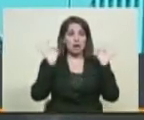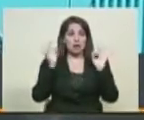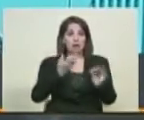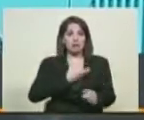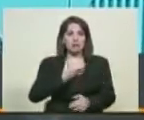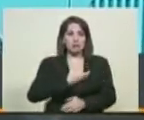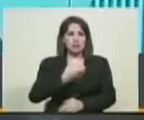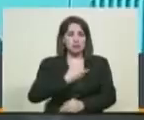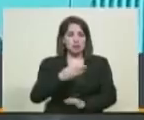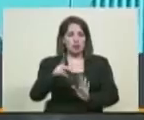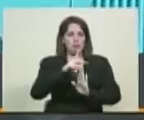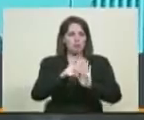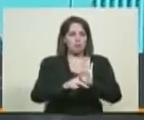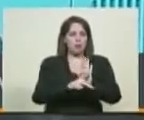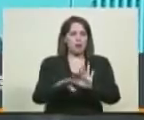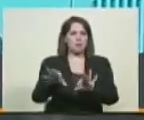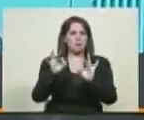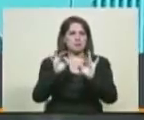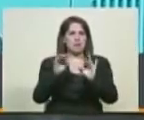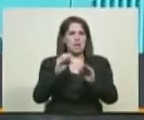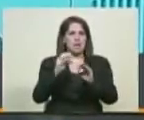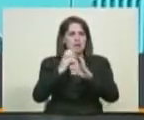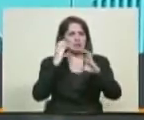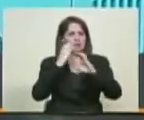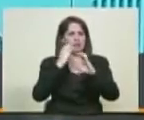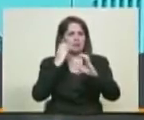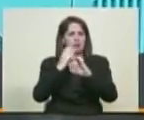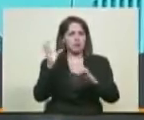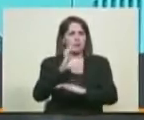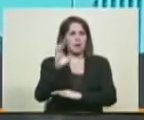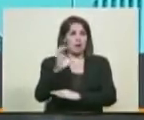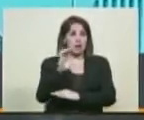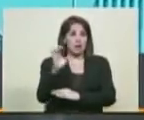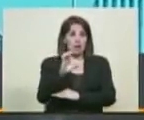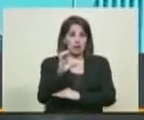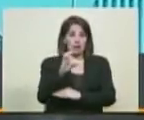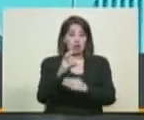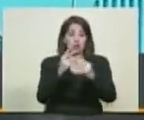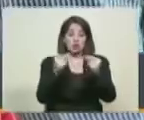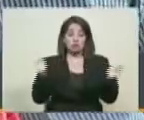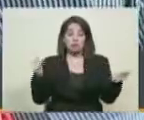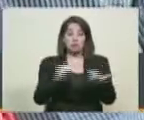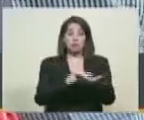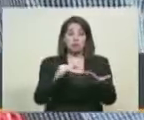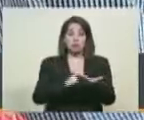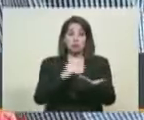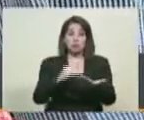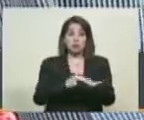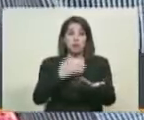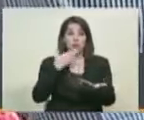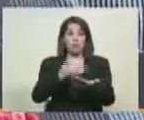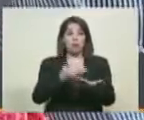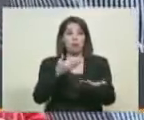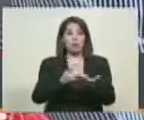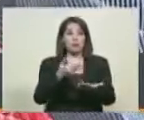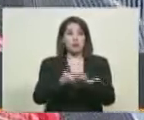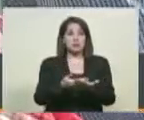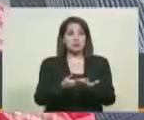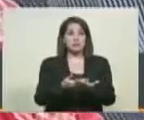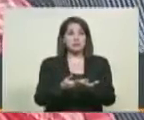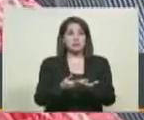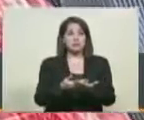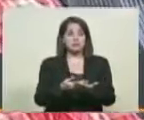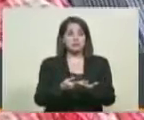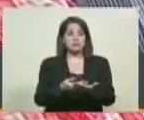también especial de transporte para Caracas, ¿no? Con un conjunto de soluciones y propuestas. Así